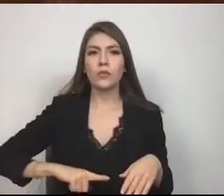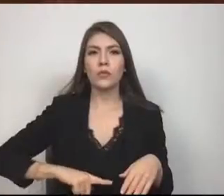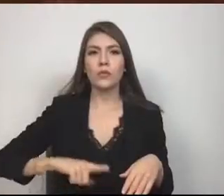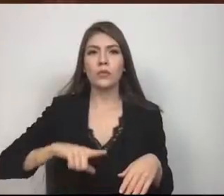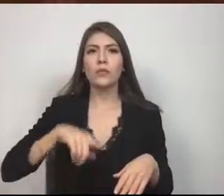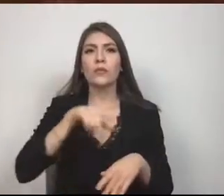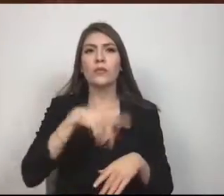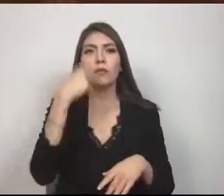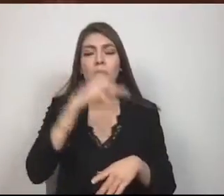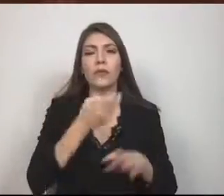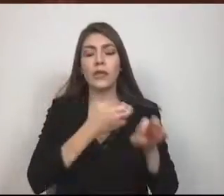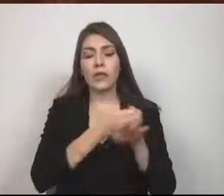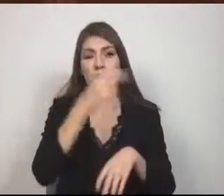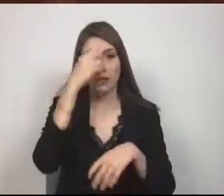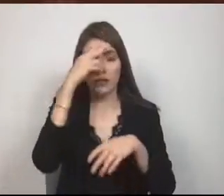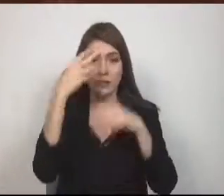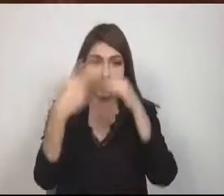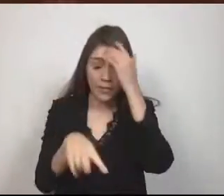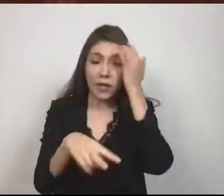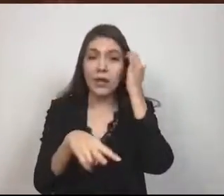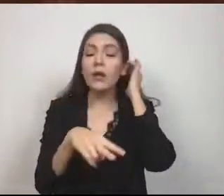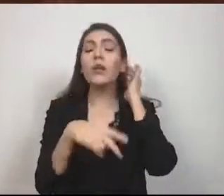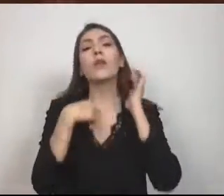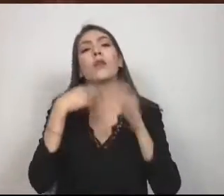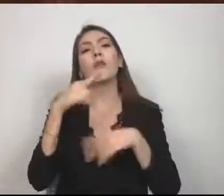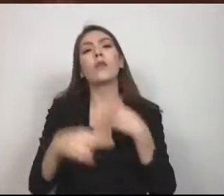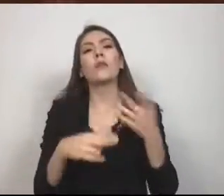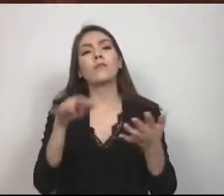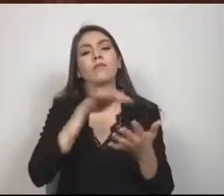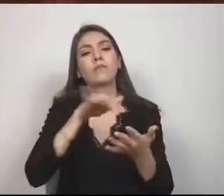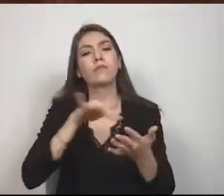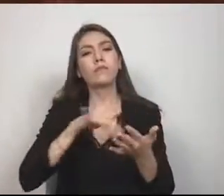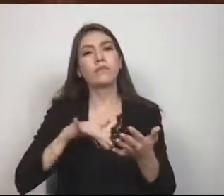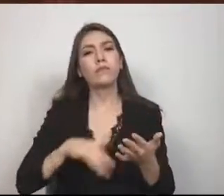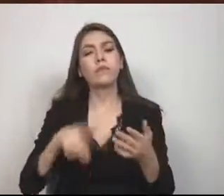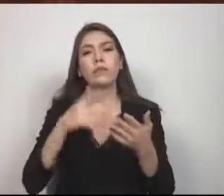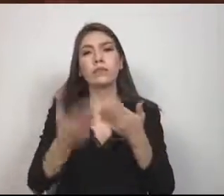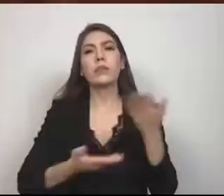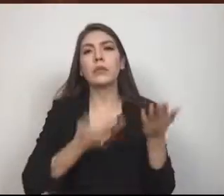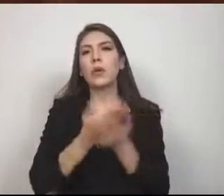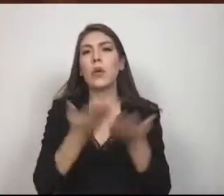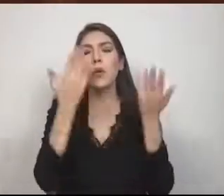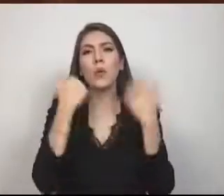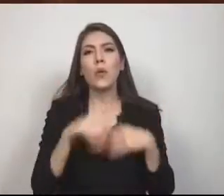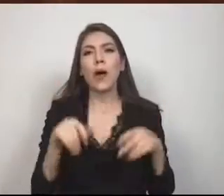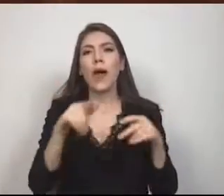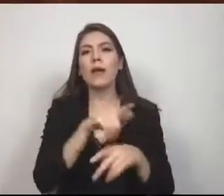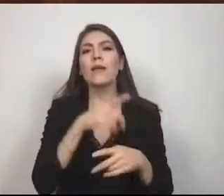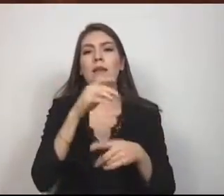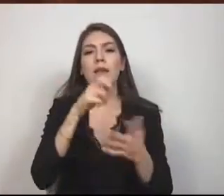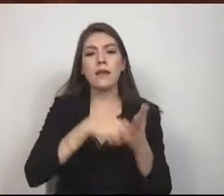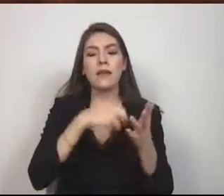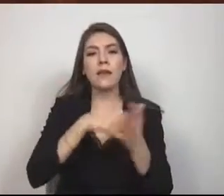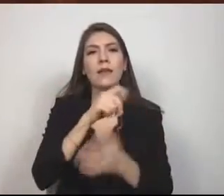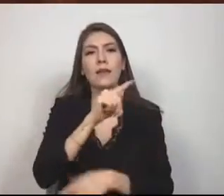del Estado de México, daré lectura a un documento síntesis de la iniciativa que se formula para que su